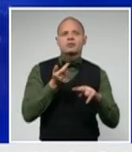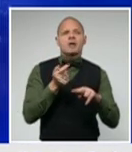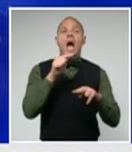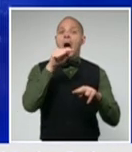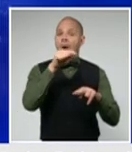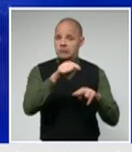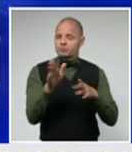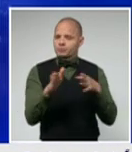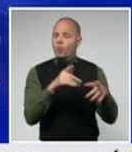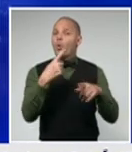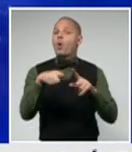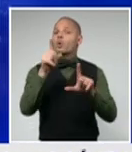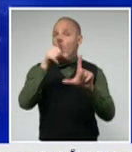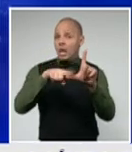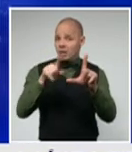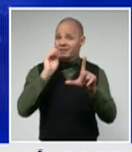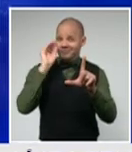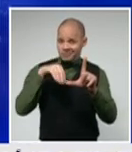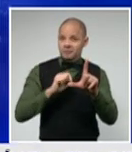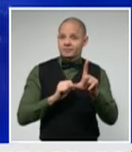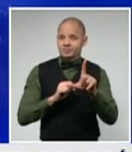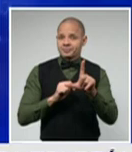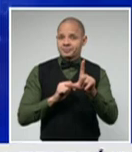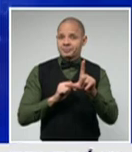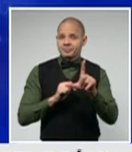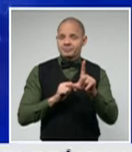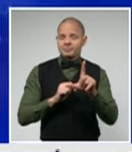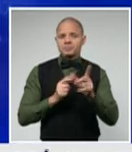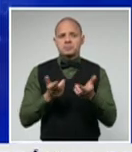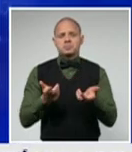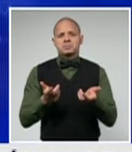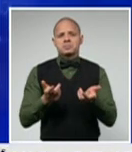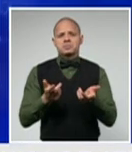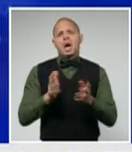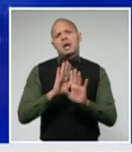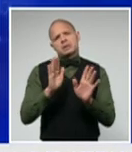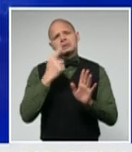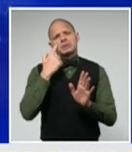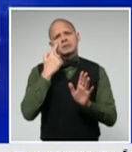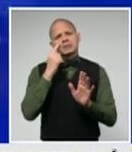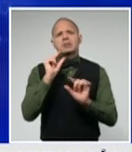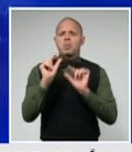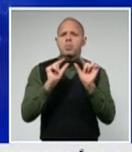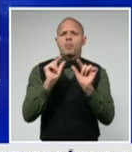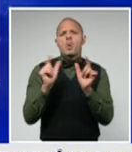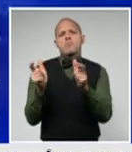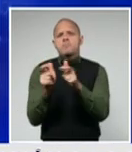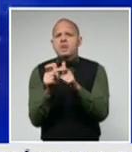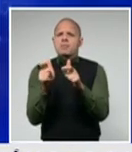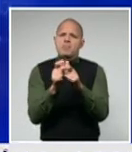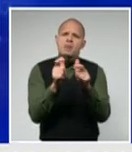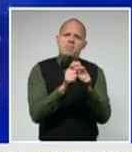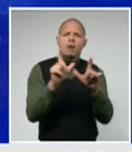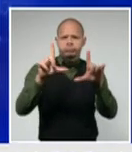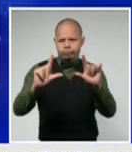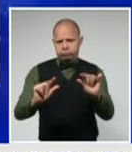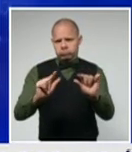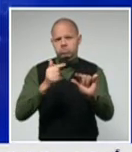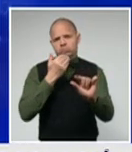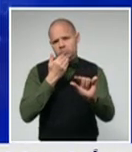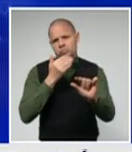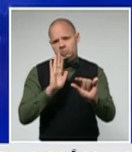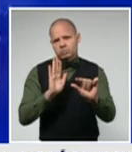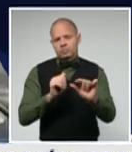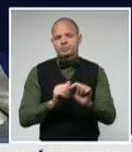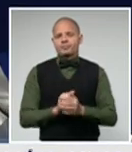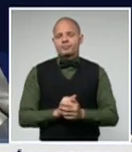donde tenemos otro evento, pero realmente con una reducción importante del número de casos. Si